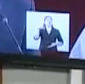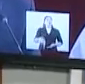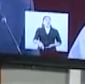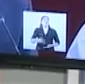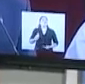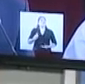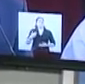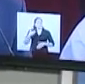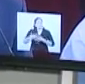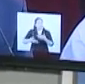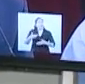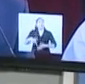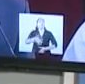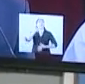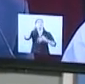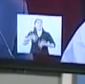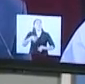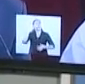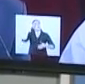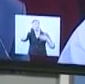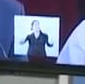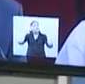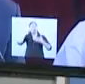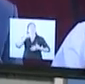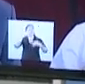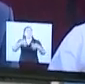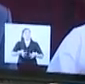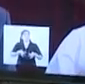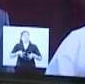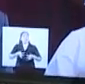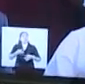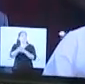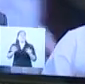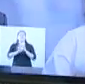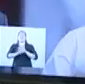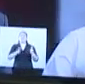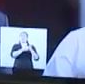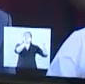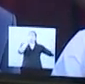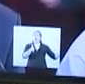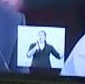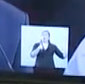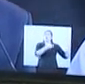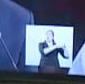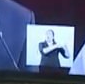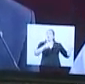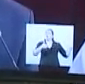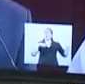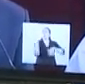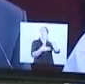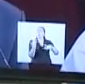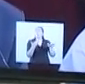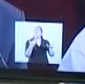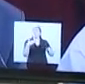herencia, la gran inflación, que aseguró que había sido del 700% en todo el periodo kirchnerista, pero dijo que eso es lo que más trababa su política